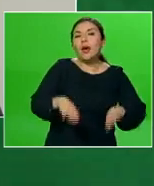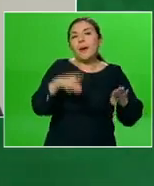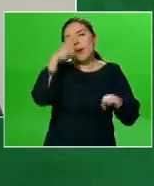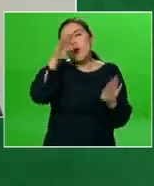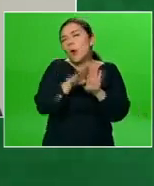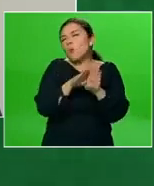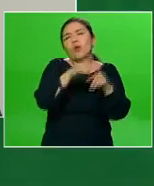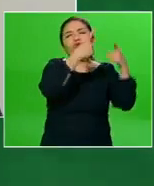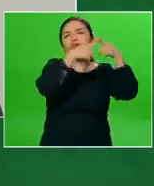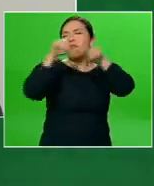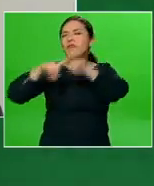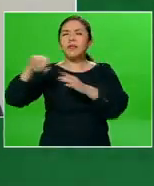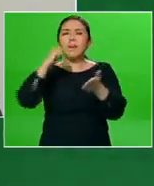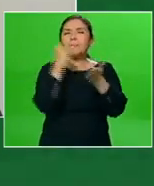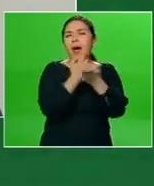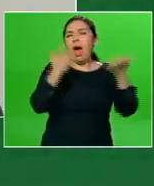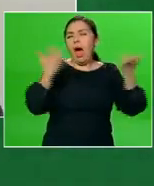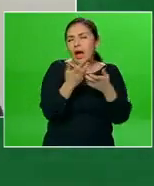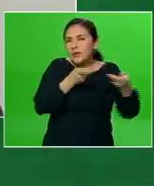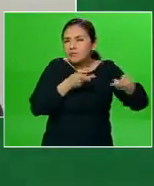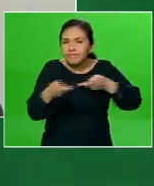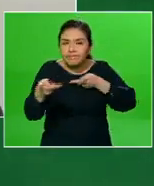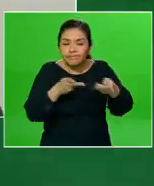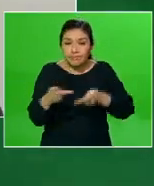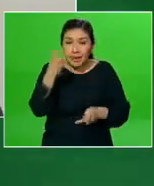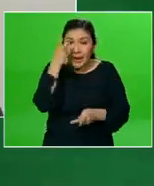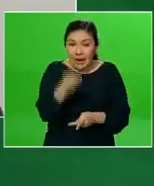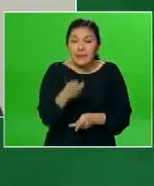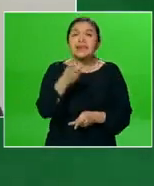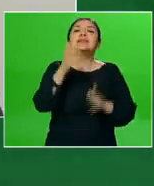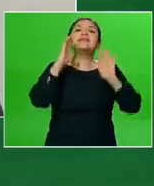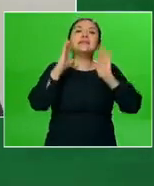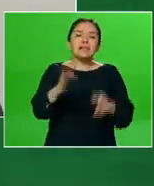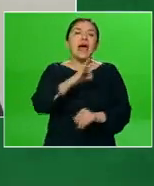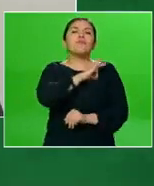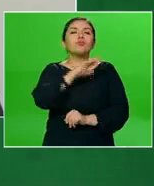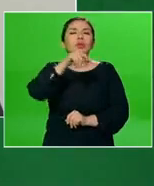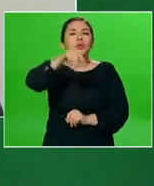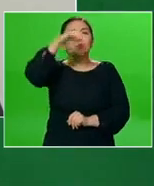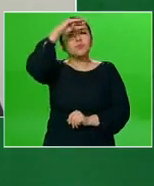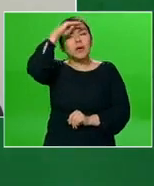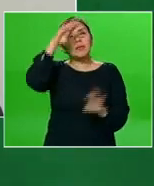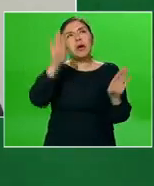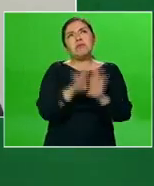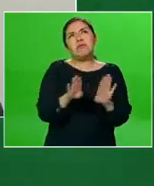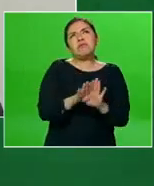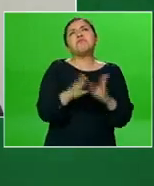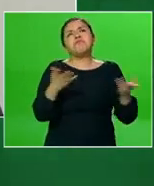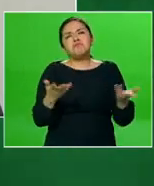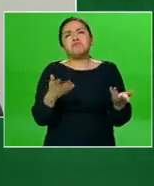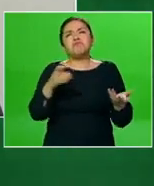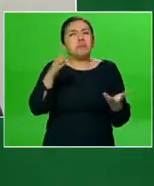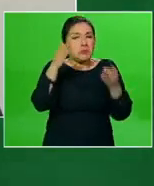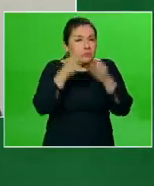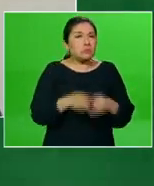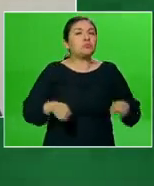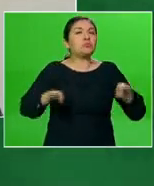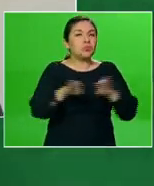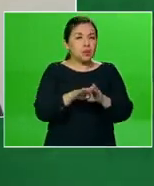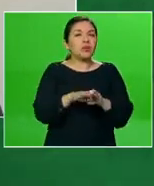diferentes tipos de ensayos y entonces es recién cuando podemos en su momento pensar que si me contagio de